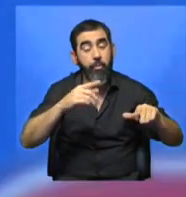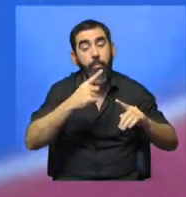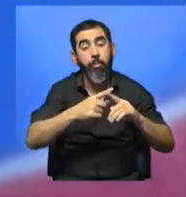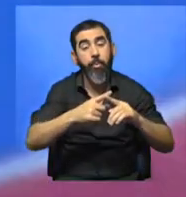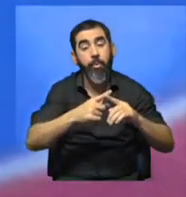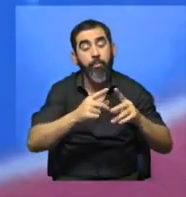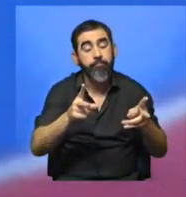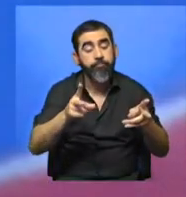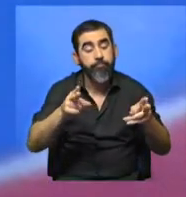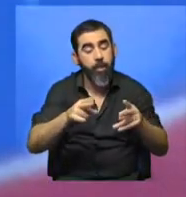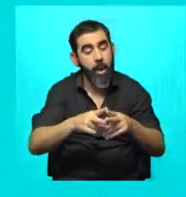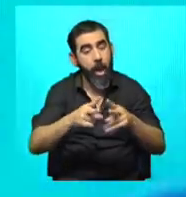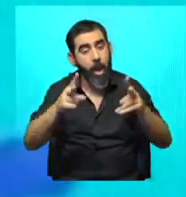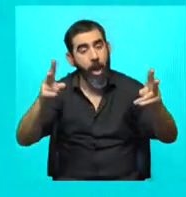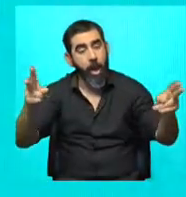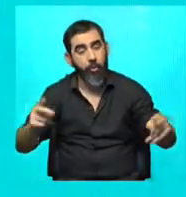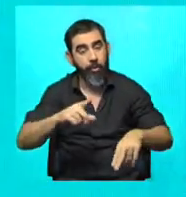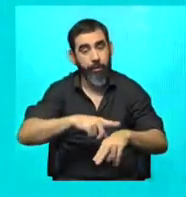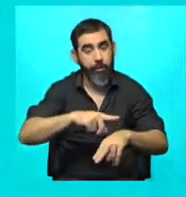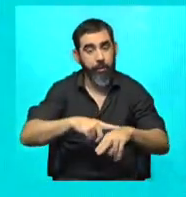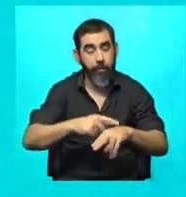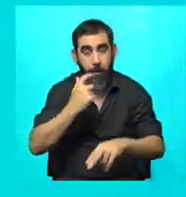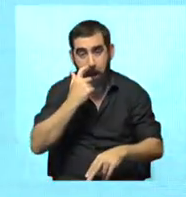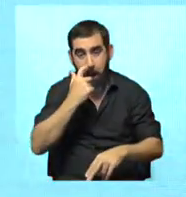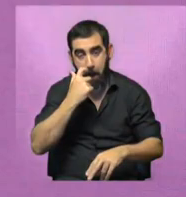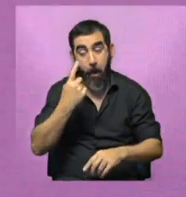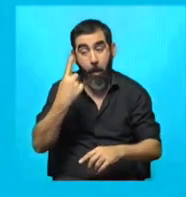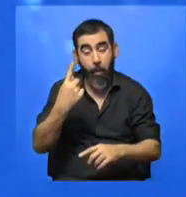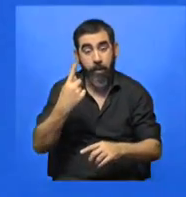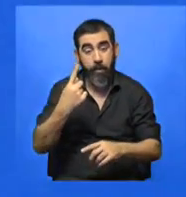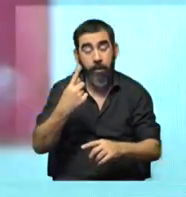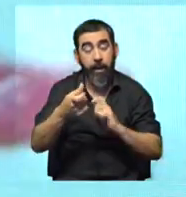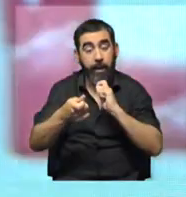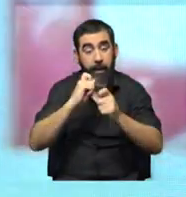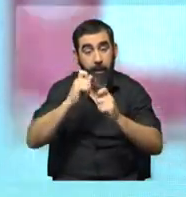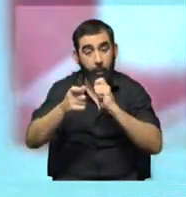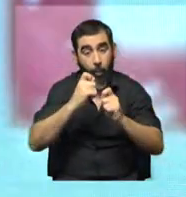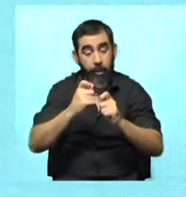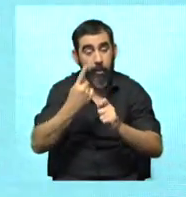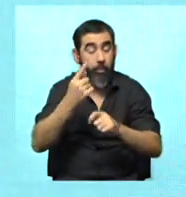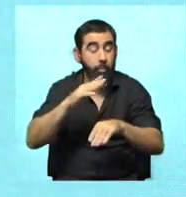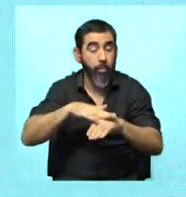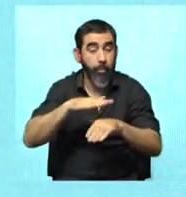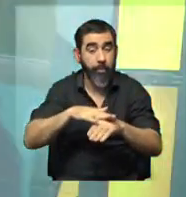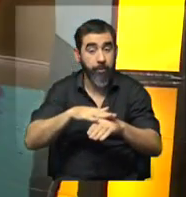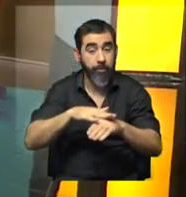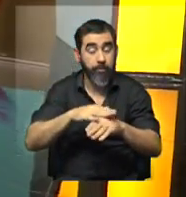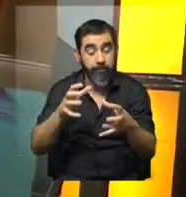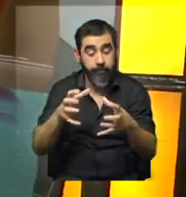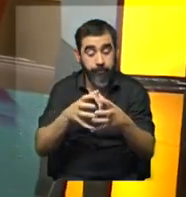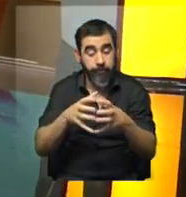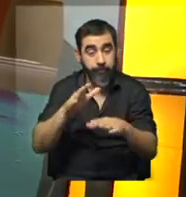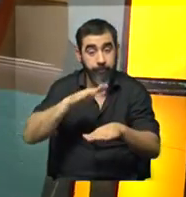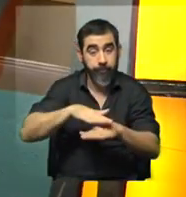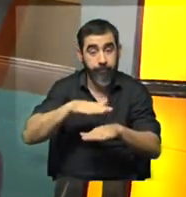un periodo bastante largo. Y en una de esas olas de encuesta, el equipo encargado